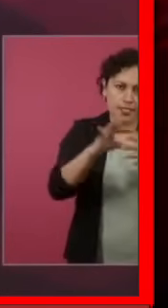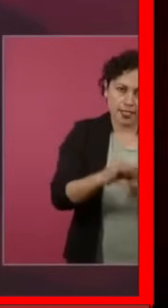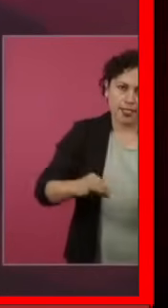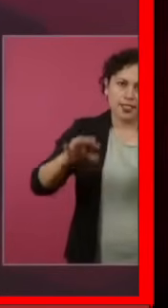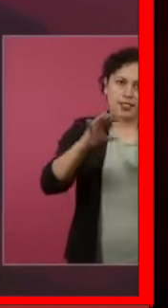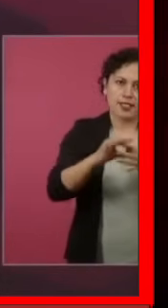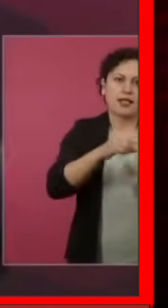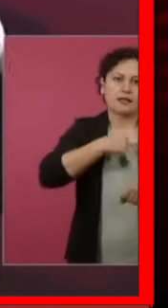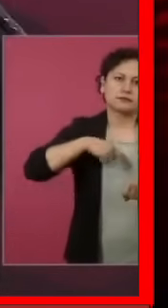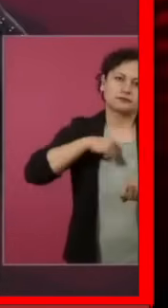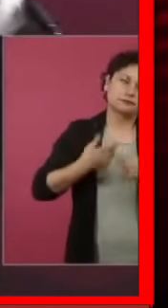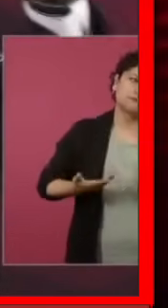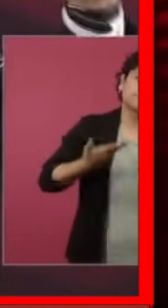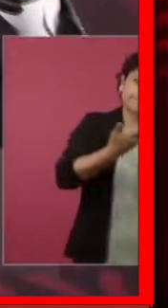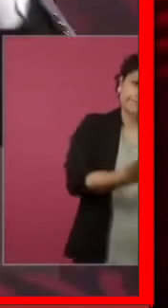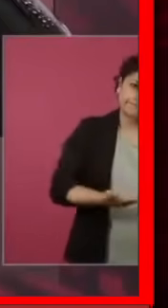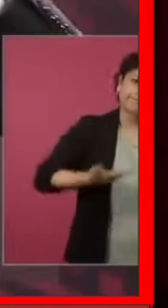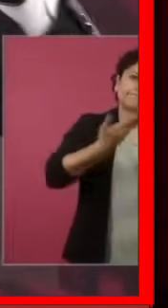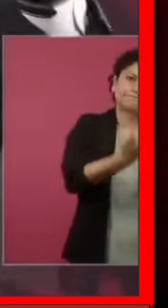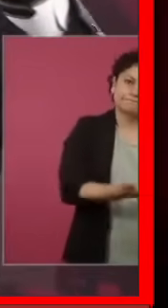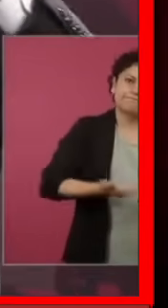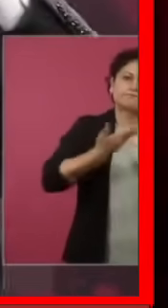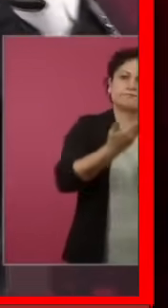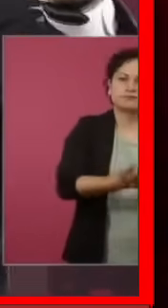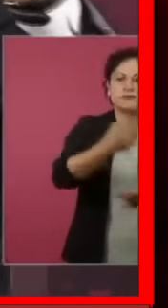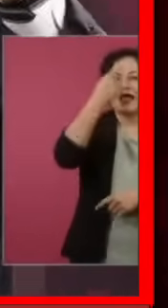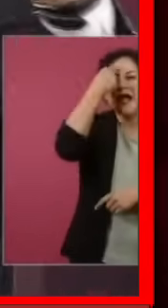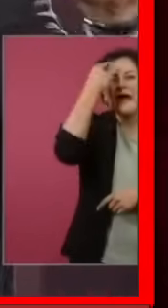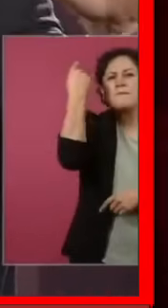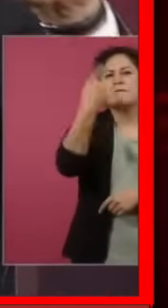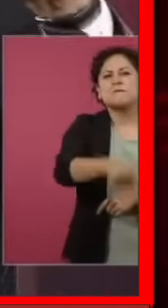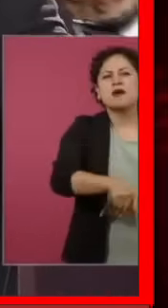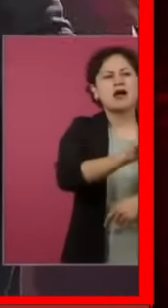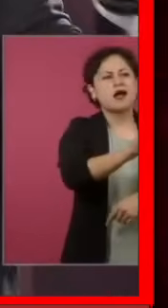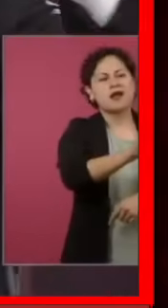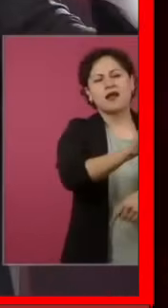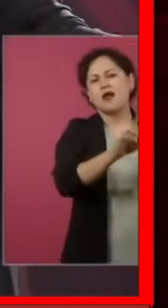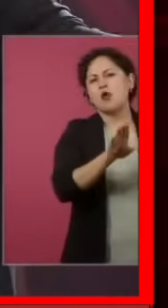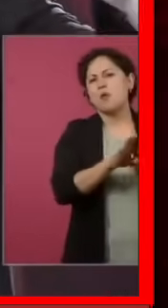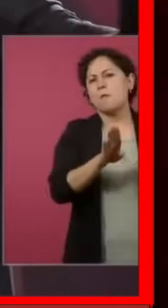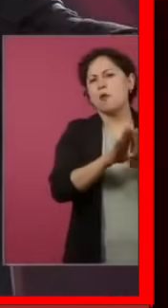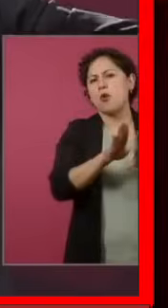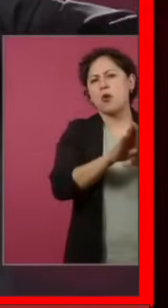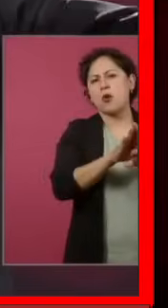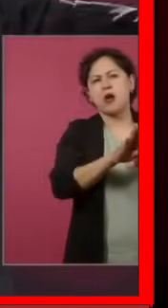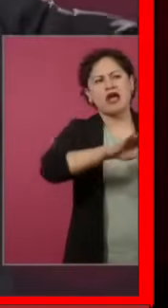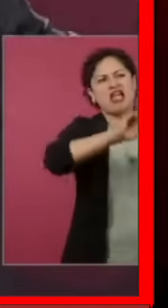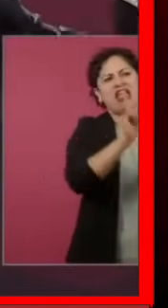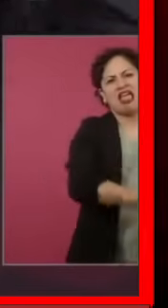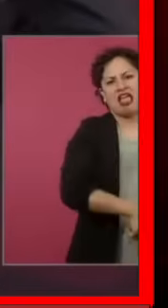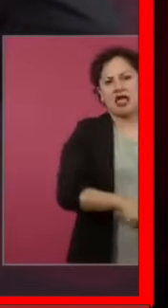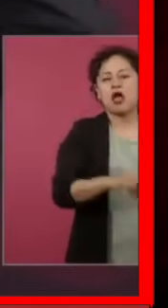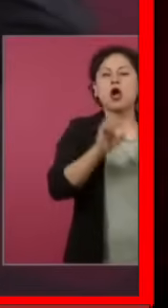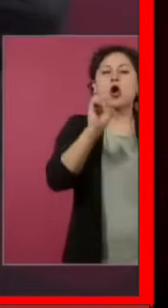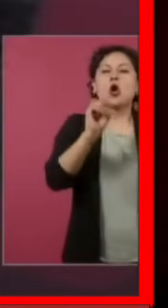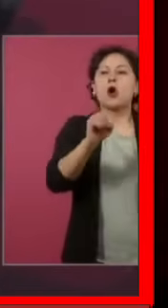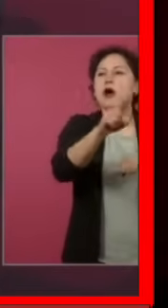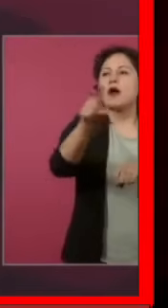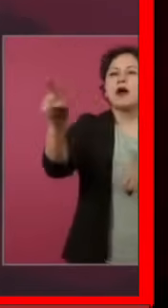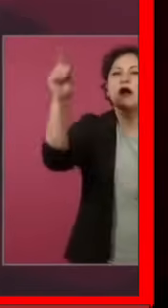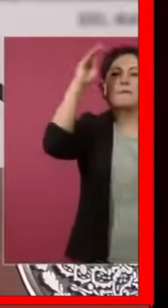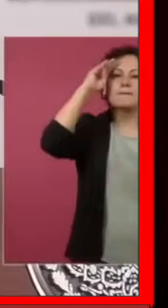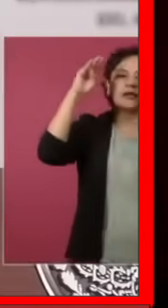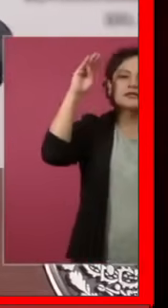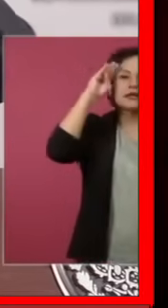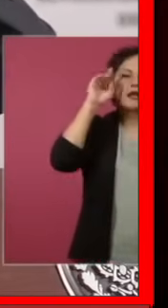también, para que no fuesen a malinterpretar que queríamos hacer negocio, porque esta